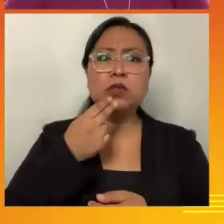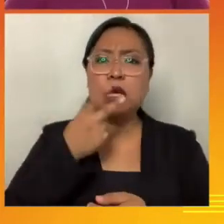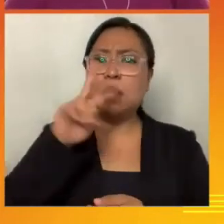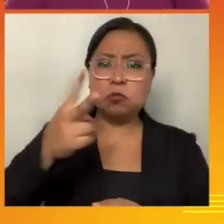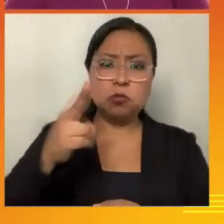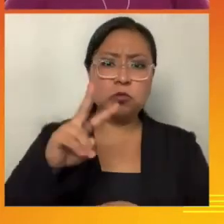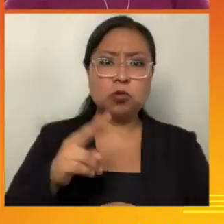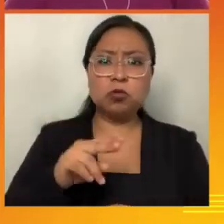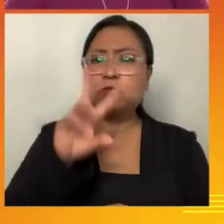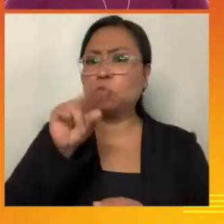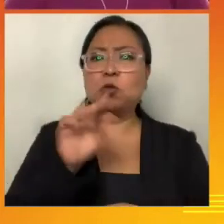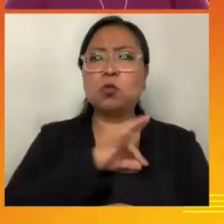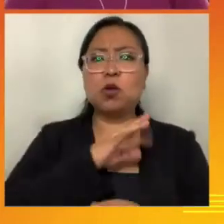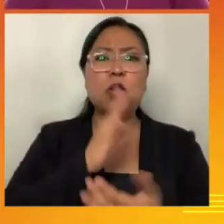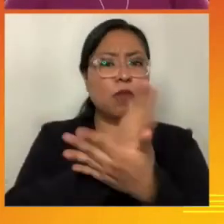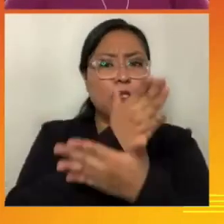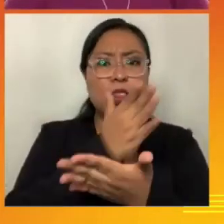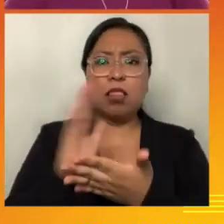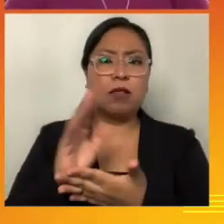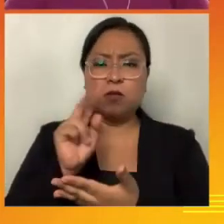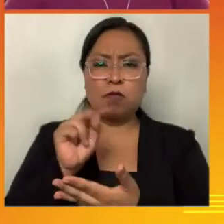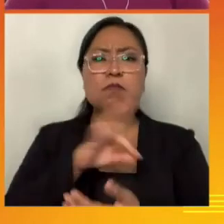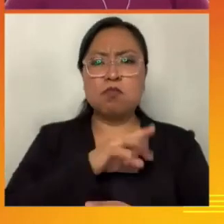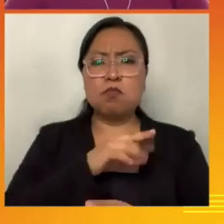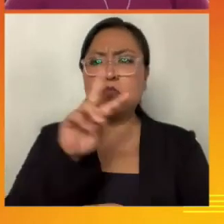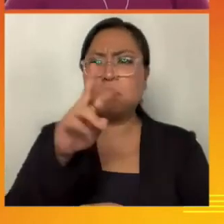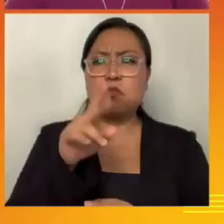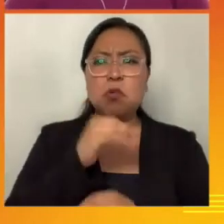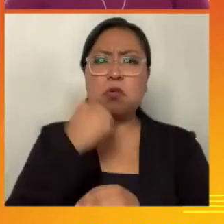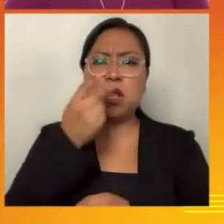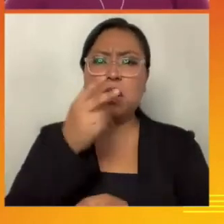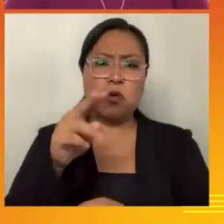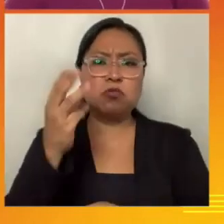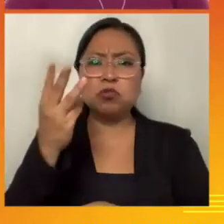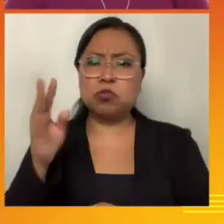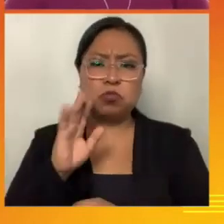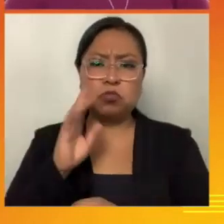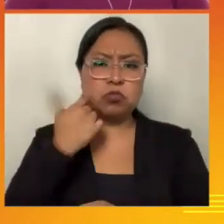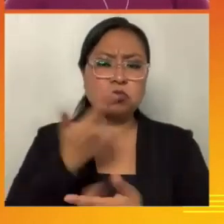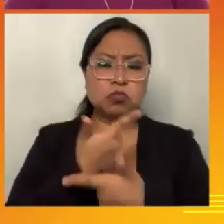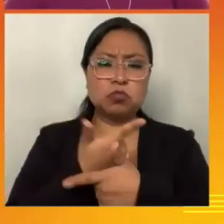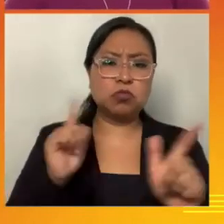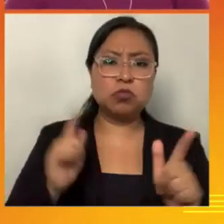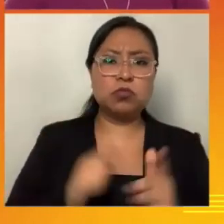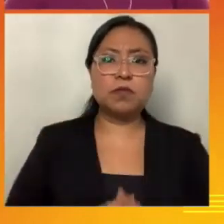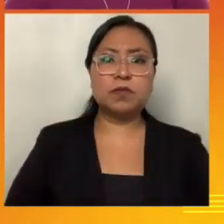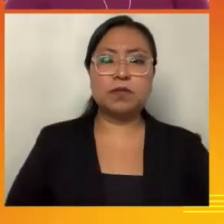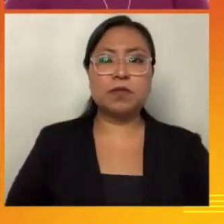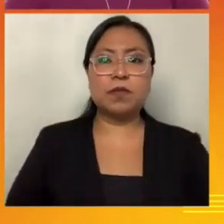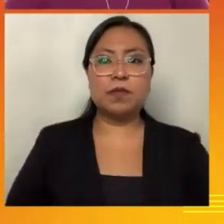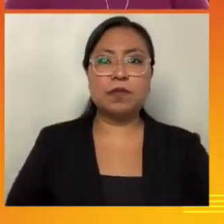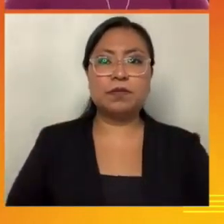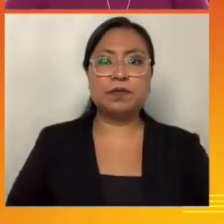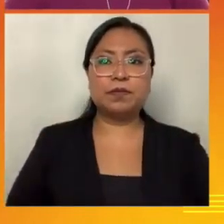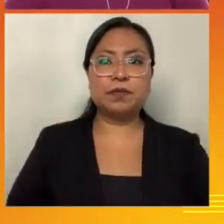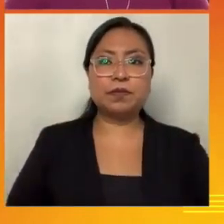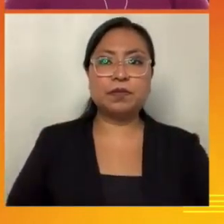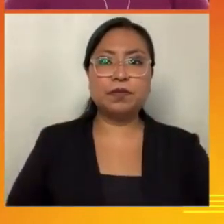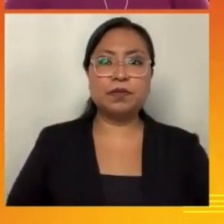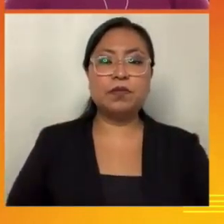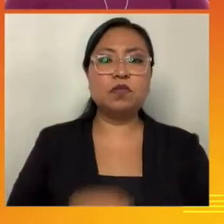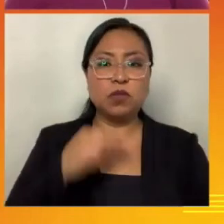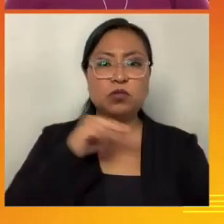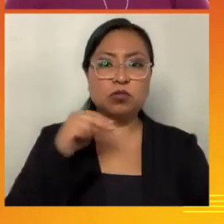cualquiera de las dos soluciones de productividad y de hecho es lo que la mayoría de nosotros hacemos,